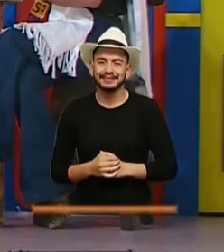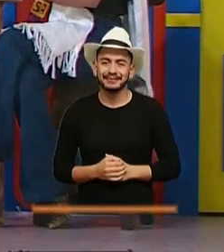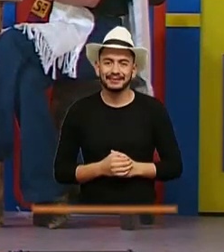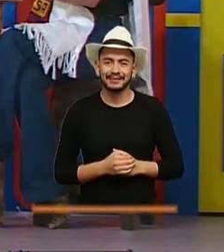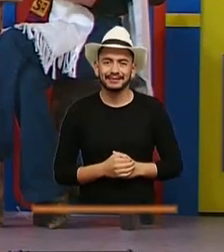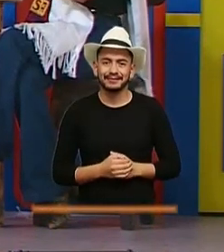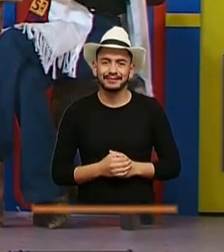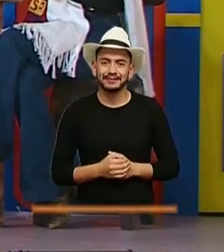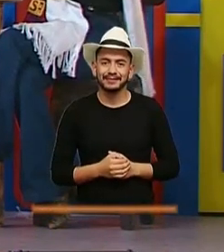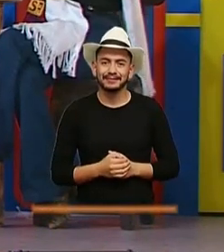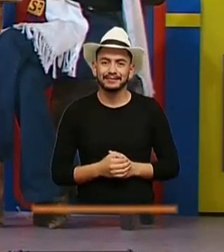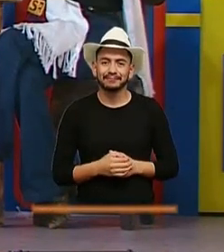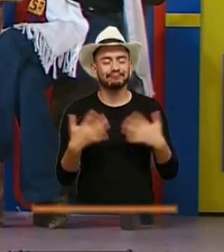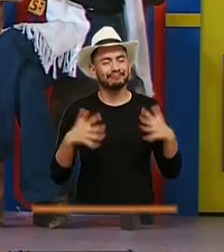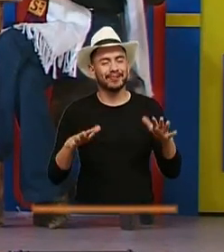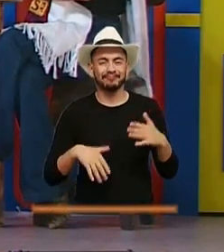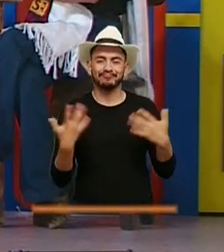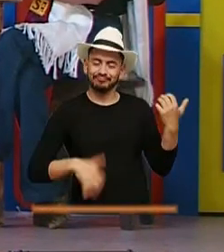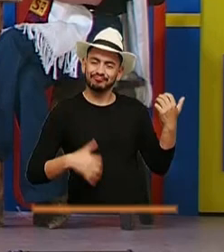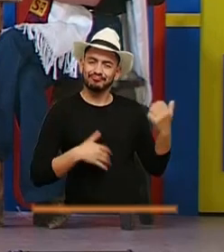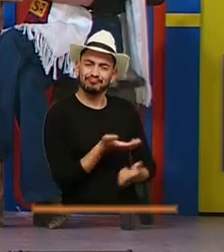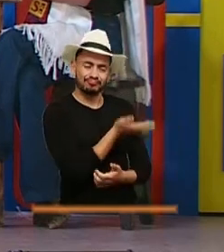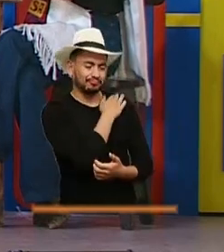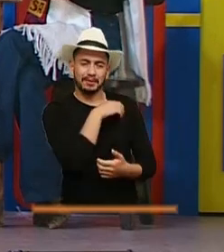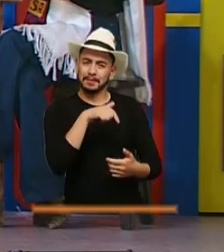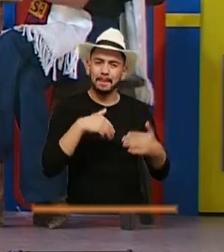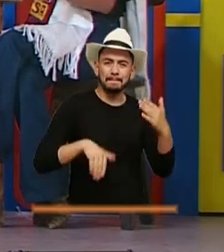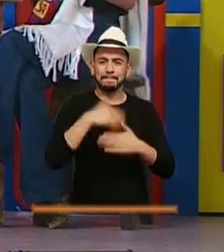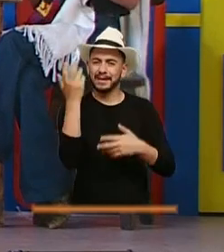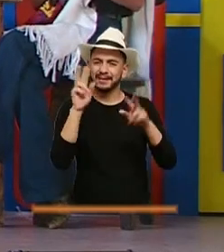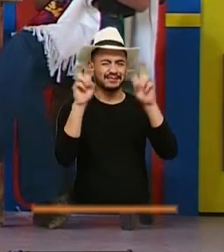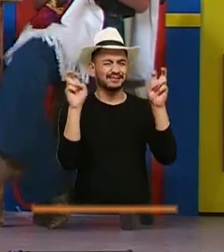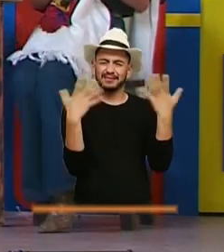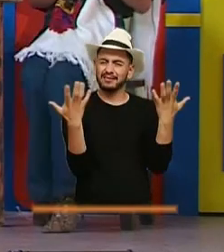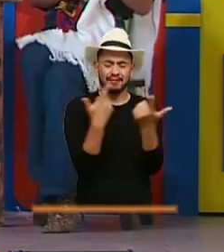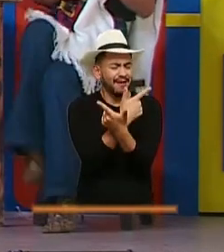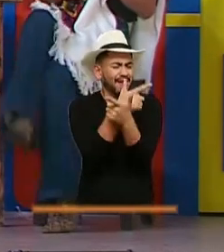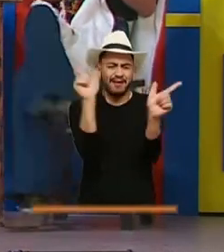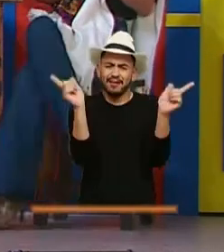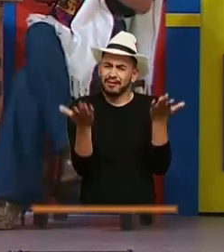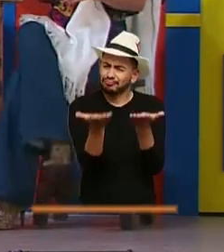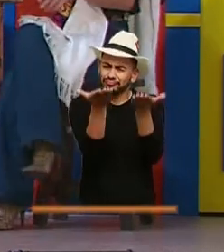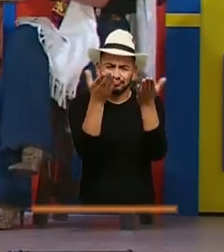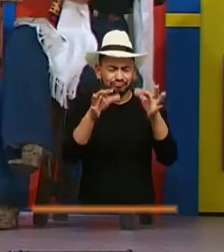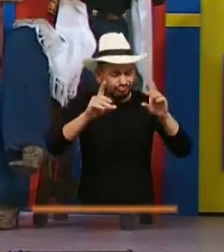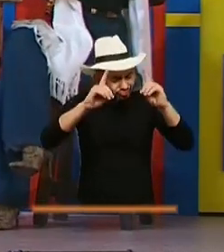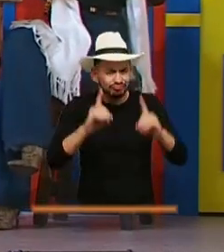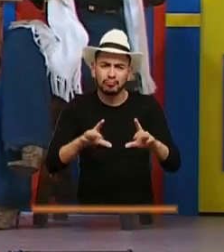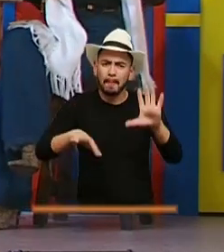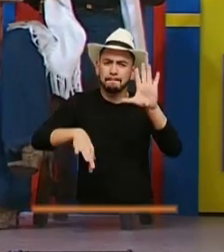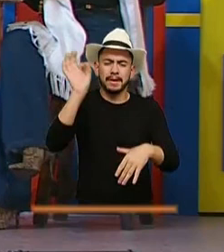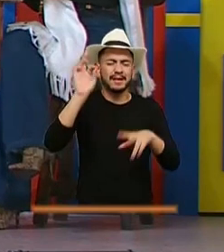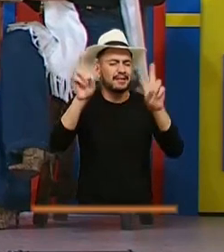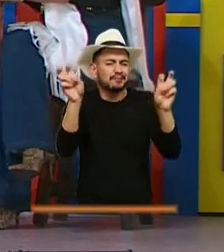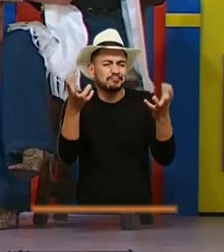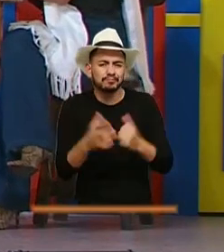primera tanda de trovas que viene con tema libre. La primera tanda es con tema libre y el acompañamiento musical,